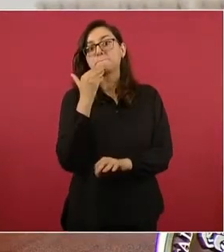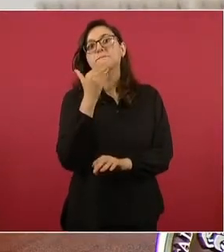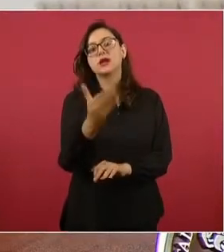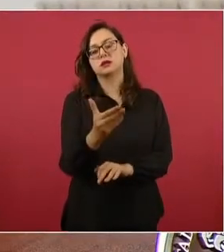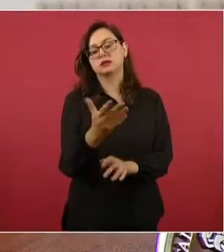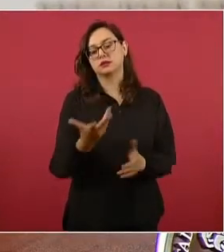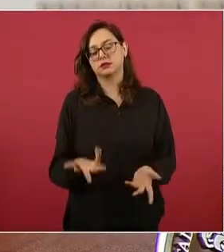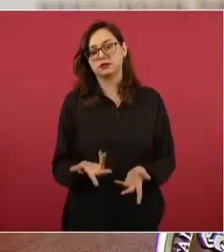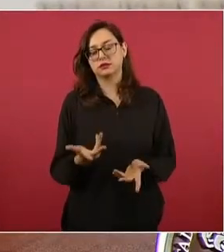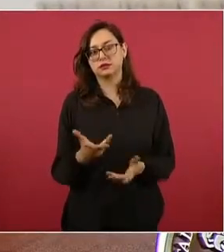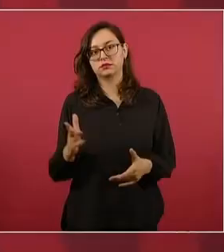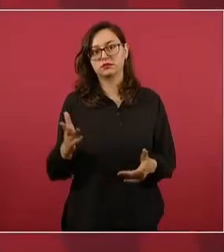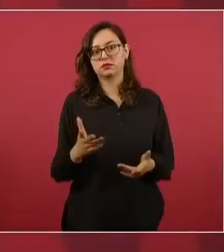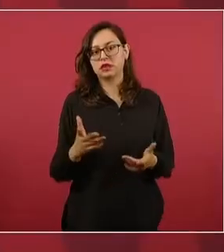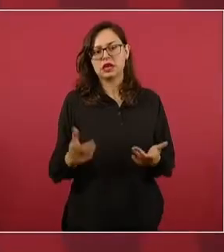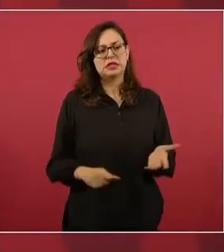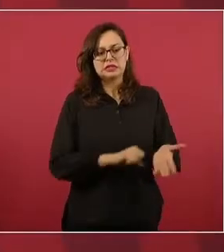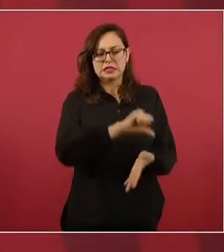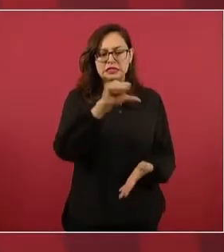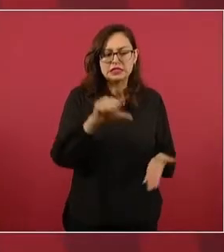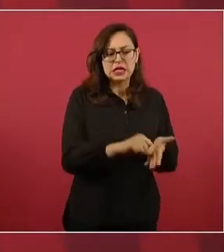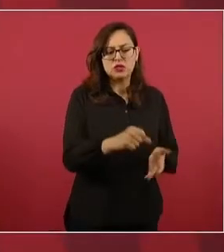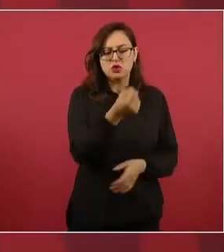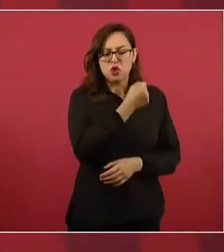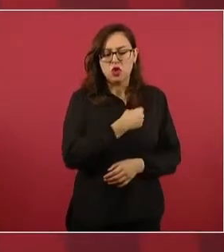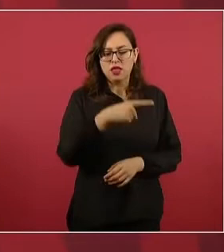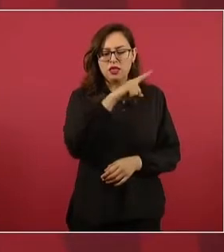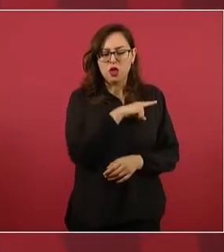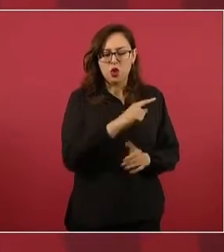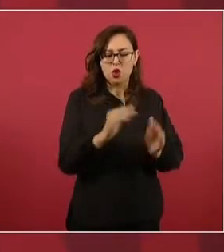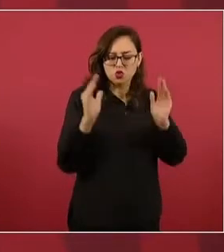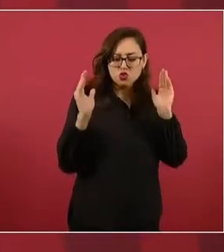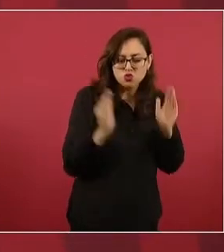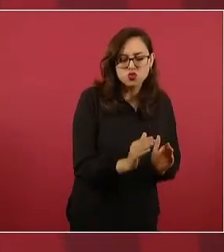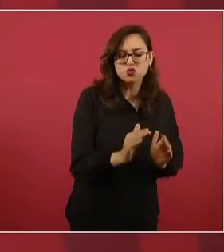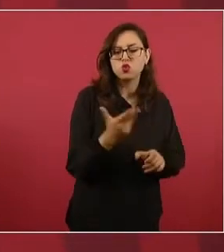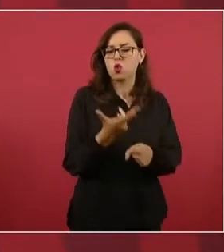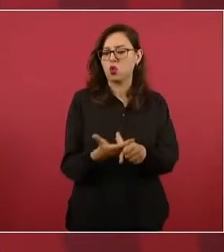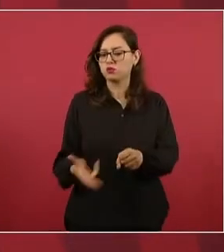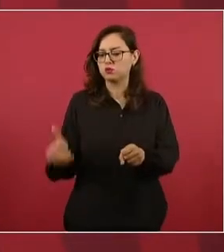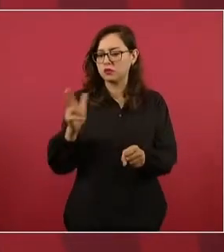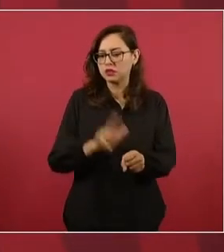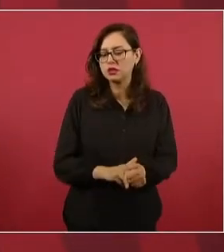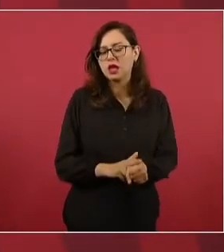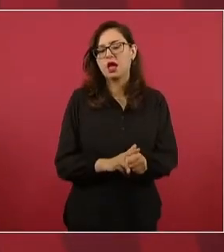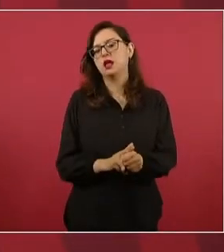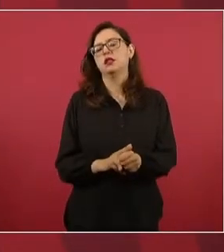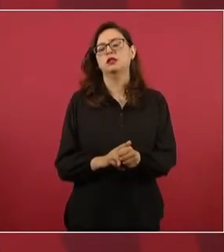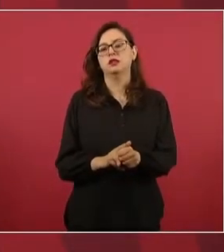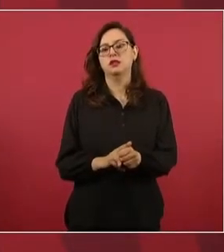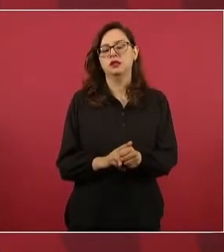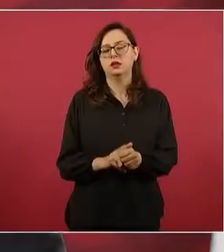desde las unidades médicas, los centros de salud, los hospitales,